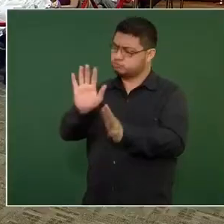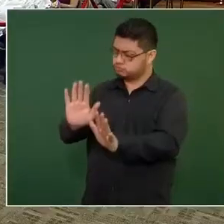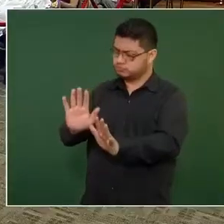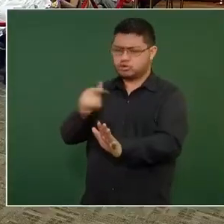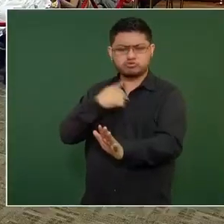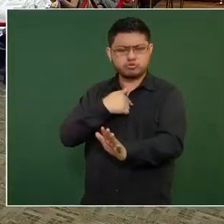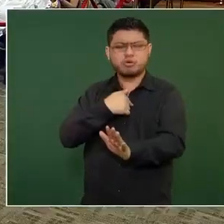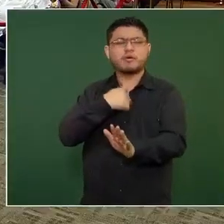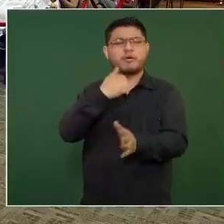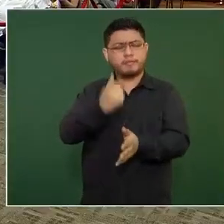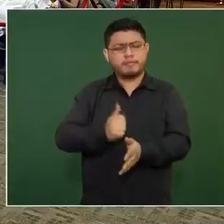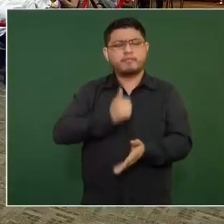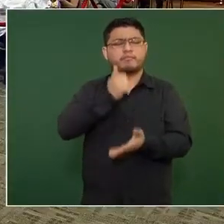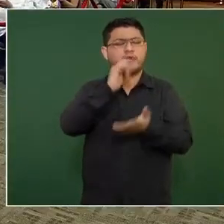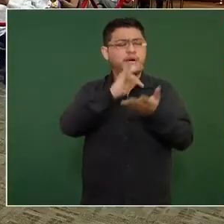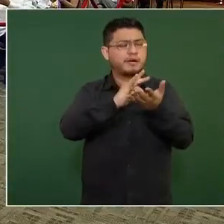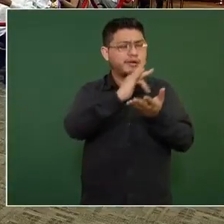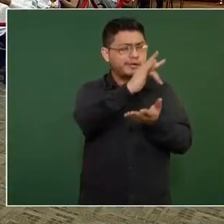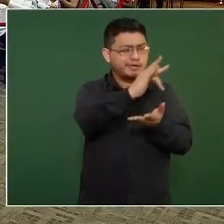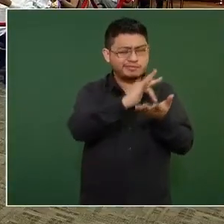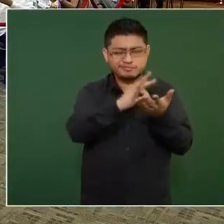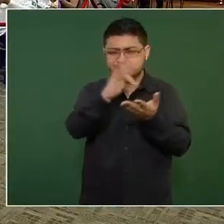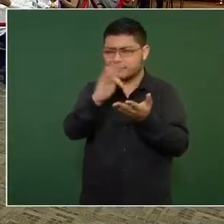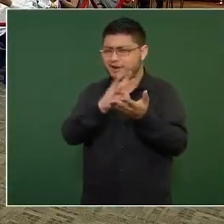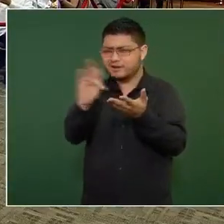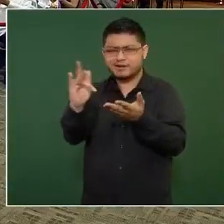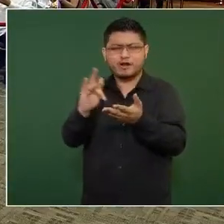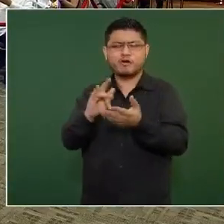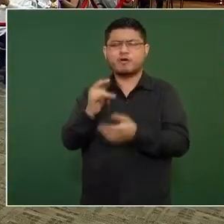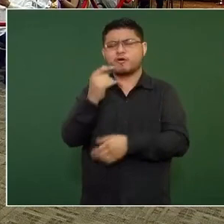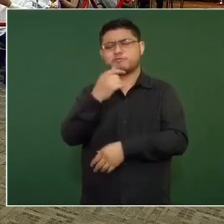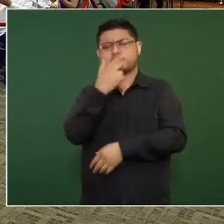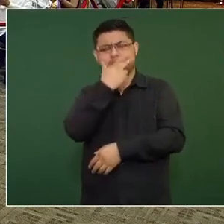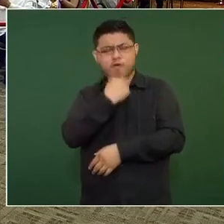enfermeras, enfermeros, médicos,